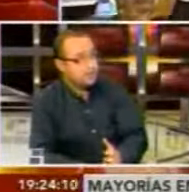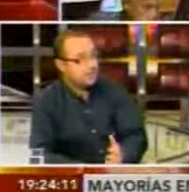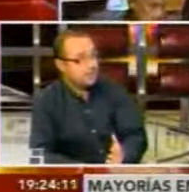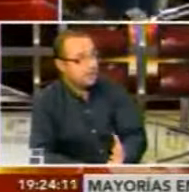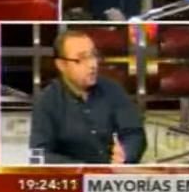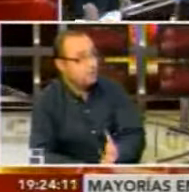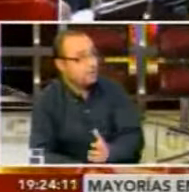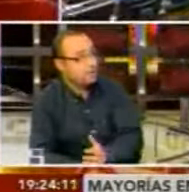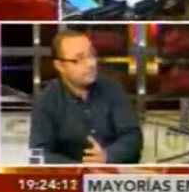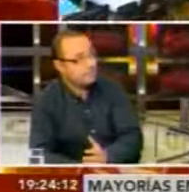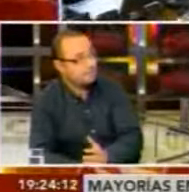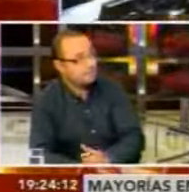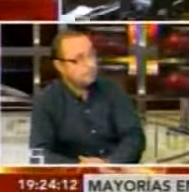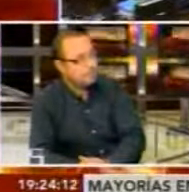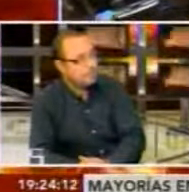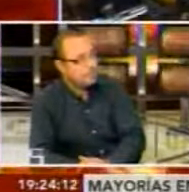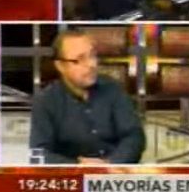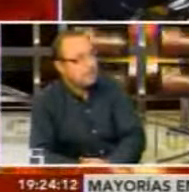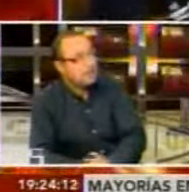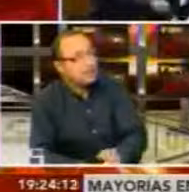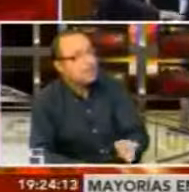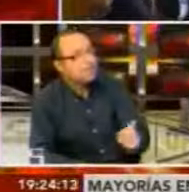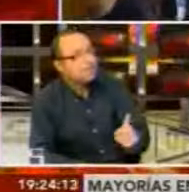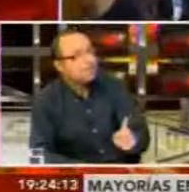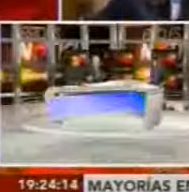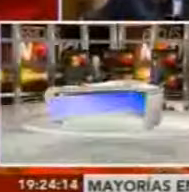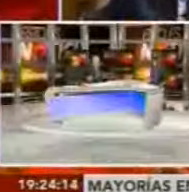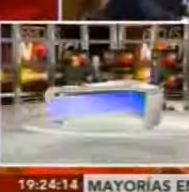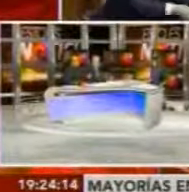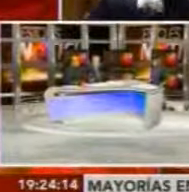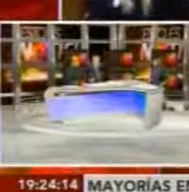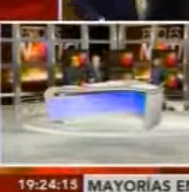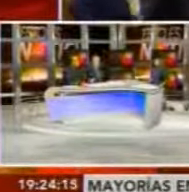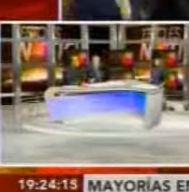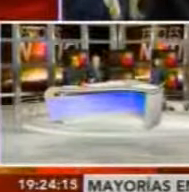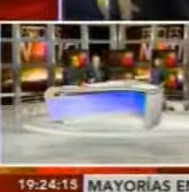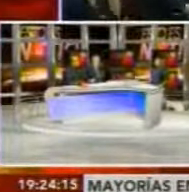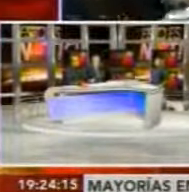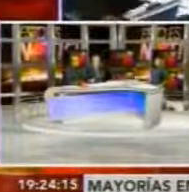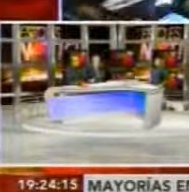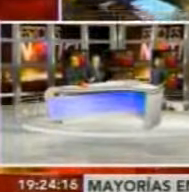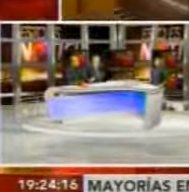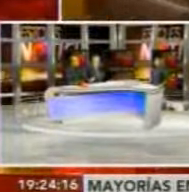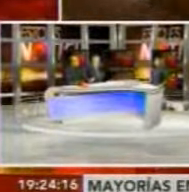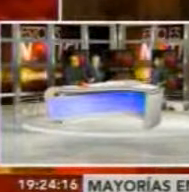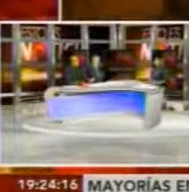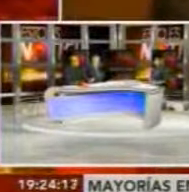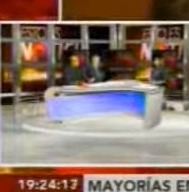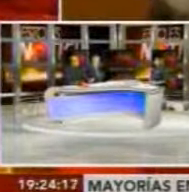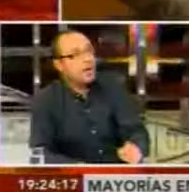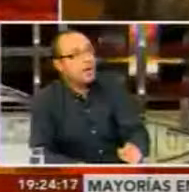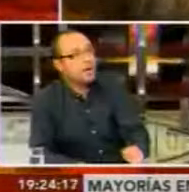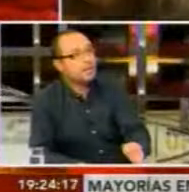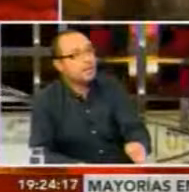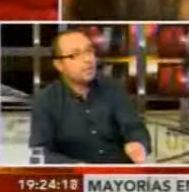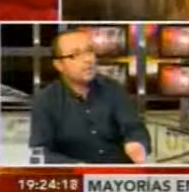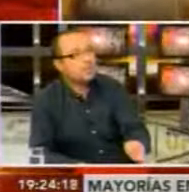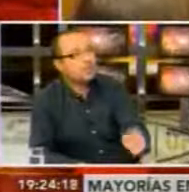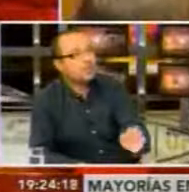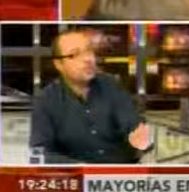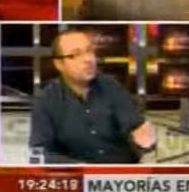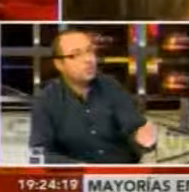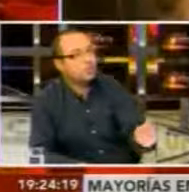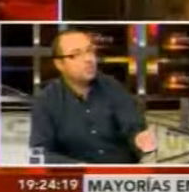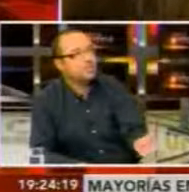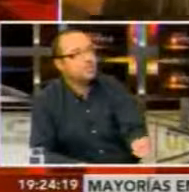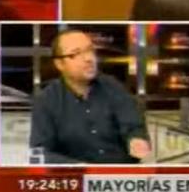políticos es pan para hoy y hambre para mañana. Pero ha sido la estrategia que se ha utilizado desde que Michelle Bachelet llegó a Chile. Ha sido la estrategia que se ha utilizado, pero esa estrategia reditó en el corto